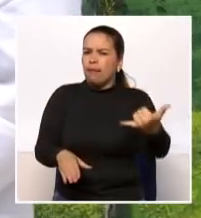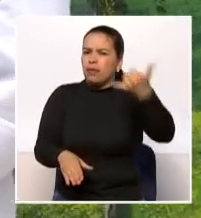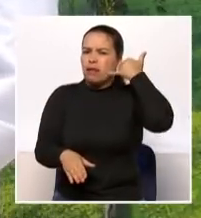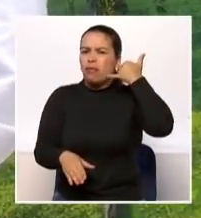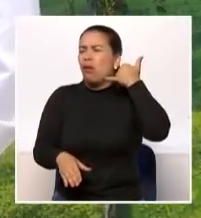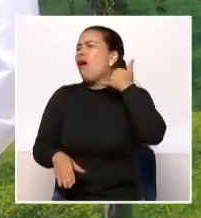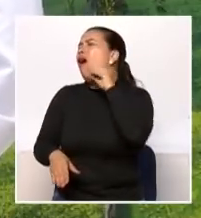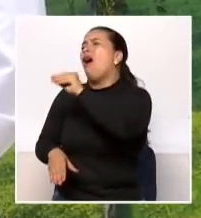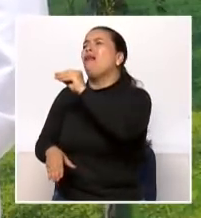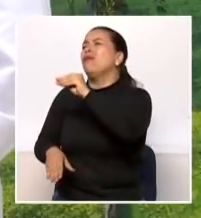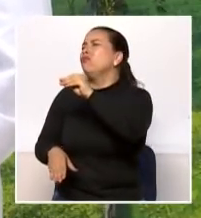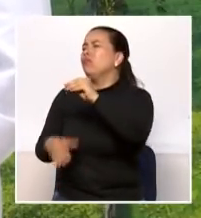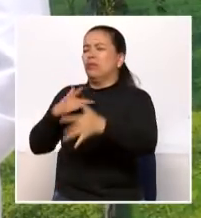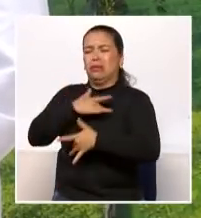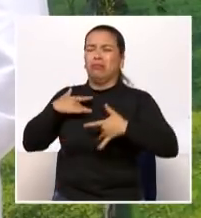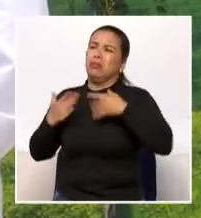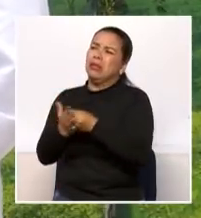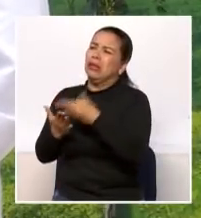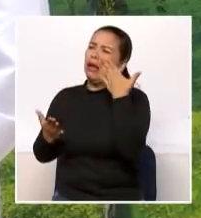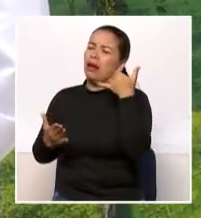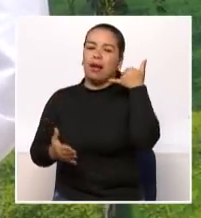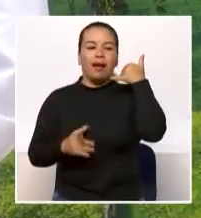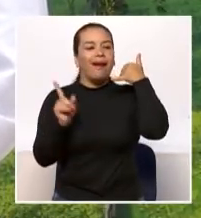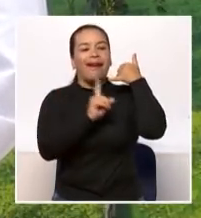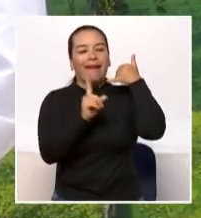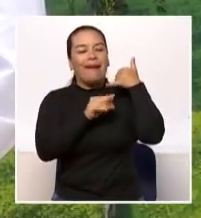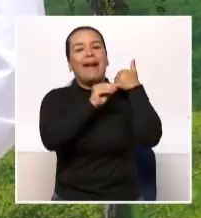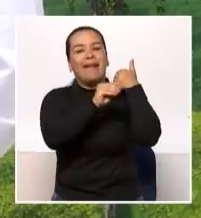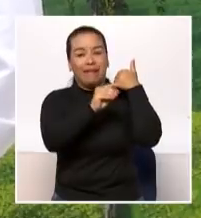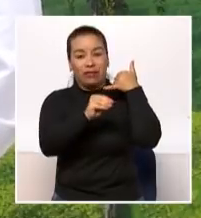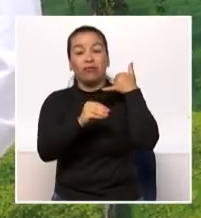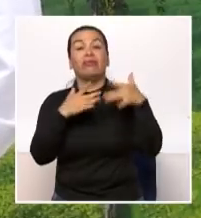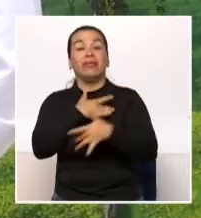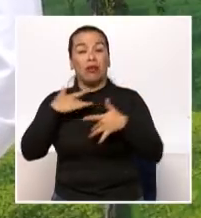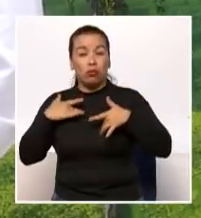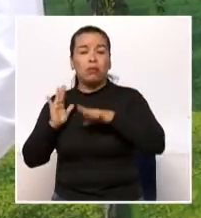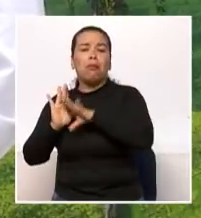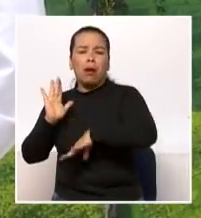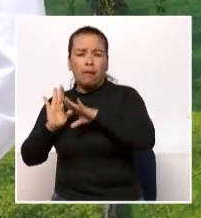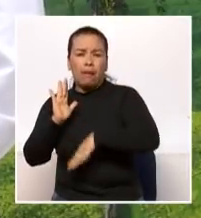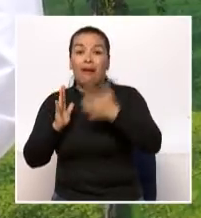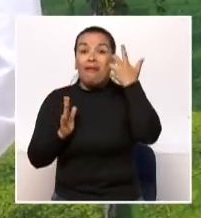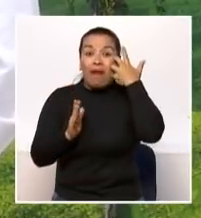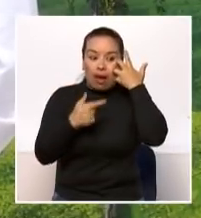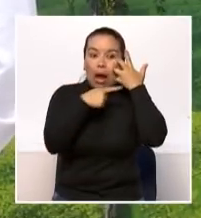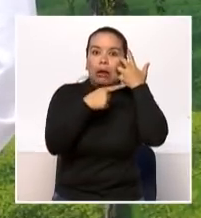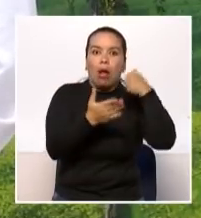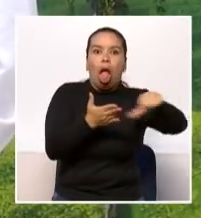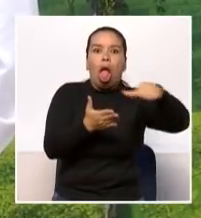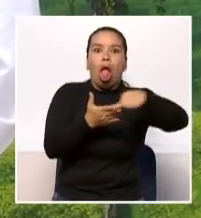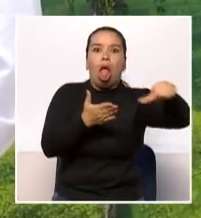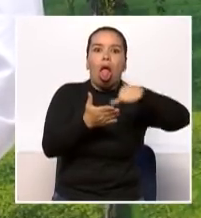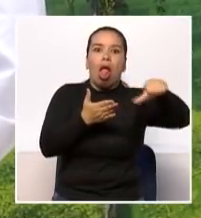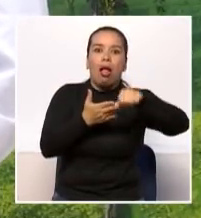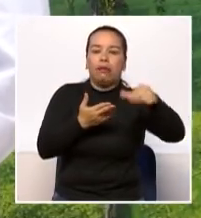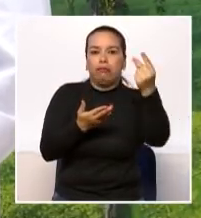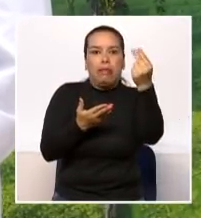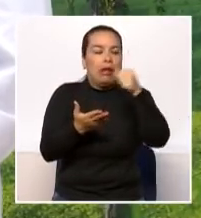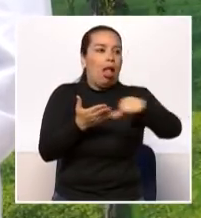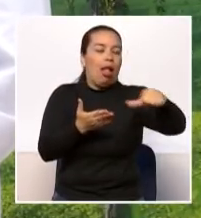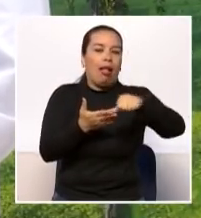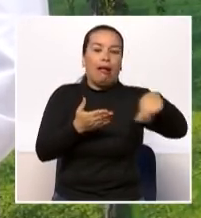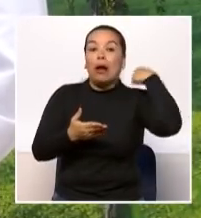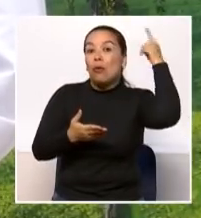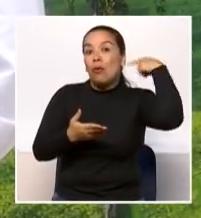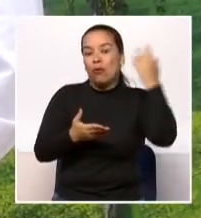costosa. Y yo le dije, no, la salud es muy económica, la enfermedad es muy costosa. Porque cuando uno hace